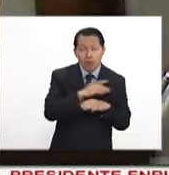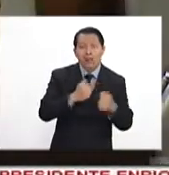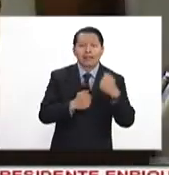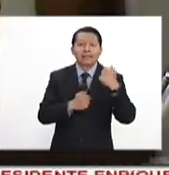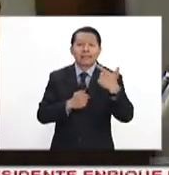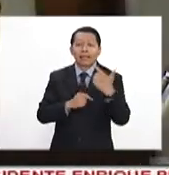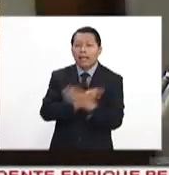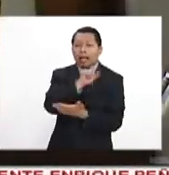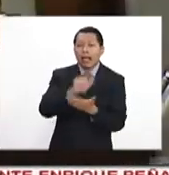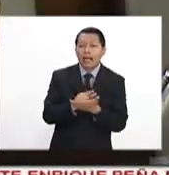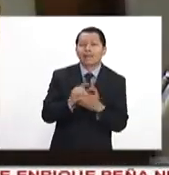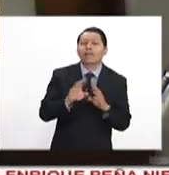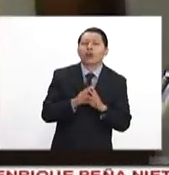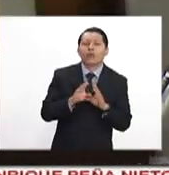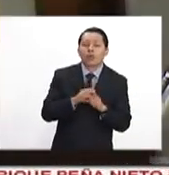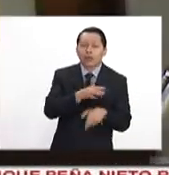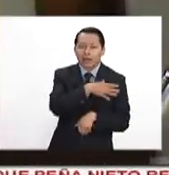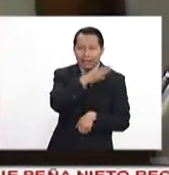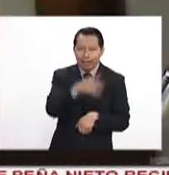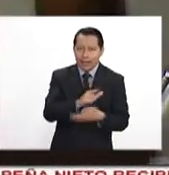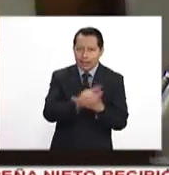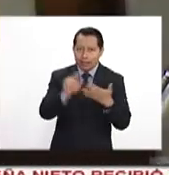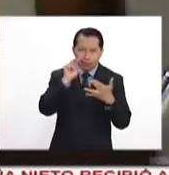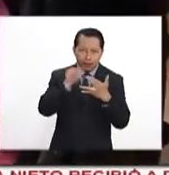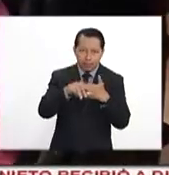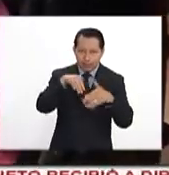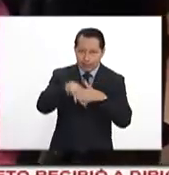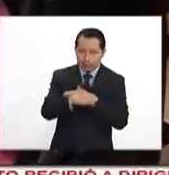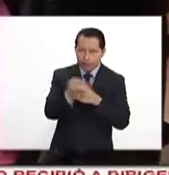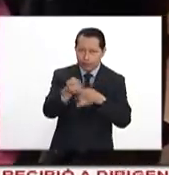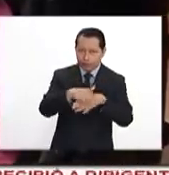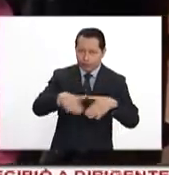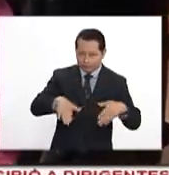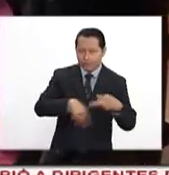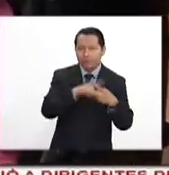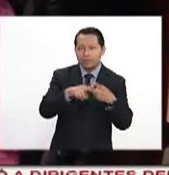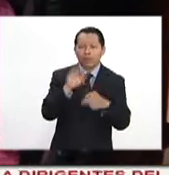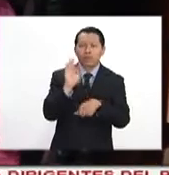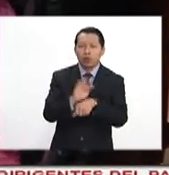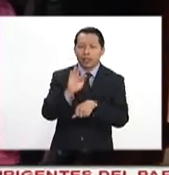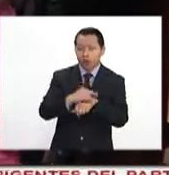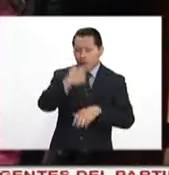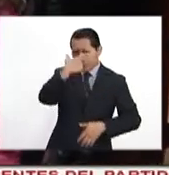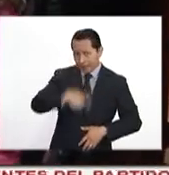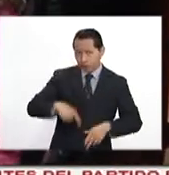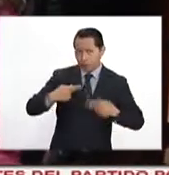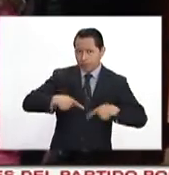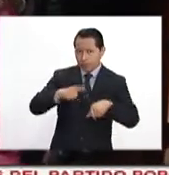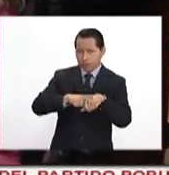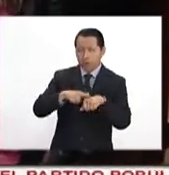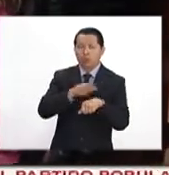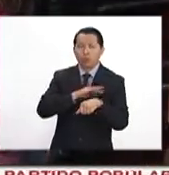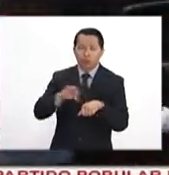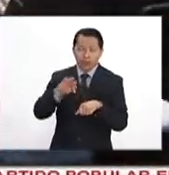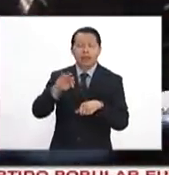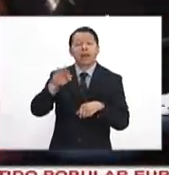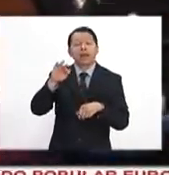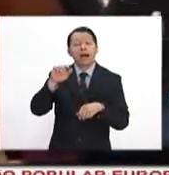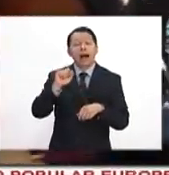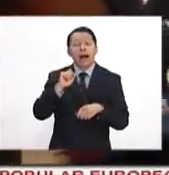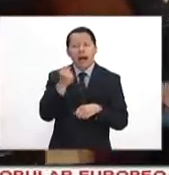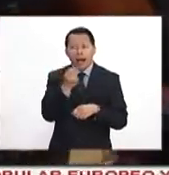leyes, entre ellas la General de Transparencia y Acceso a la Información, la de Protección de Datos Personales en posesión de